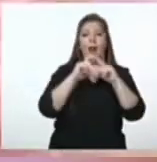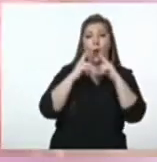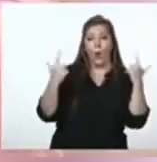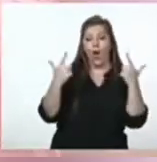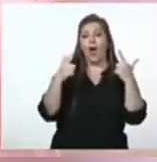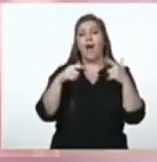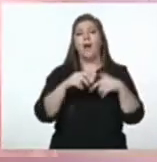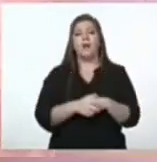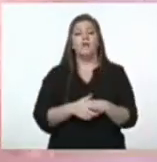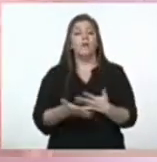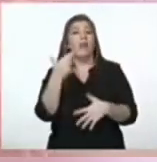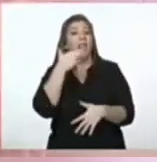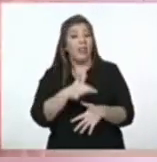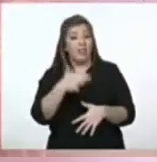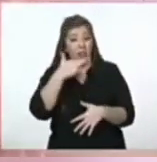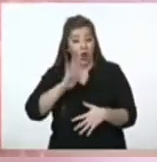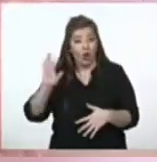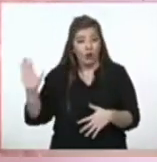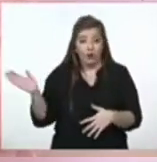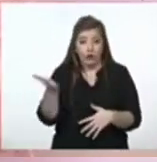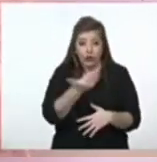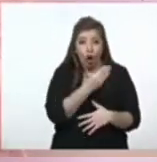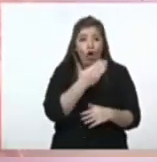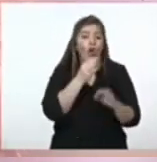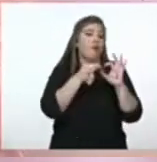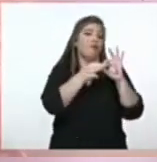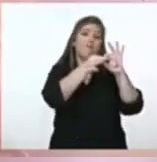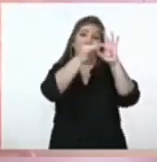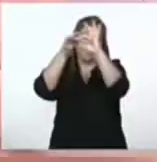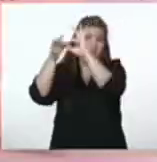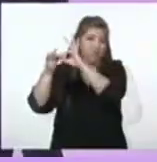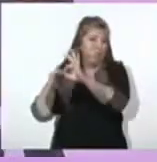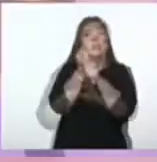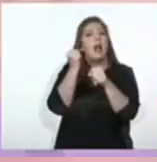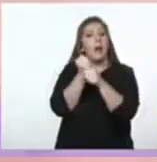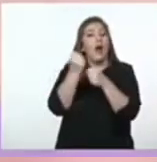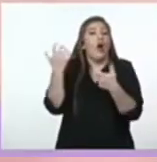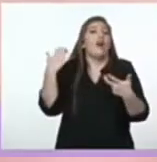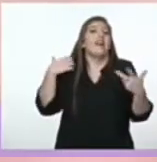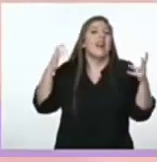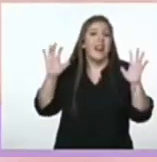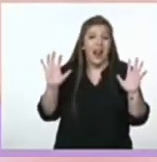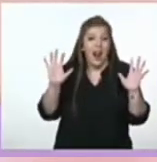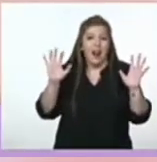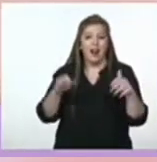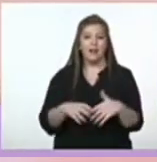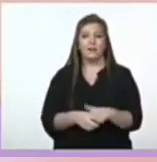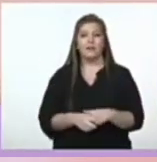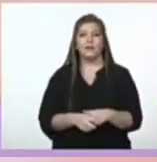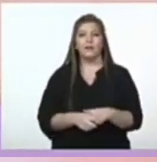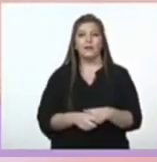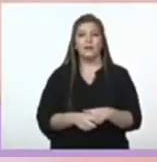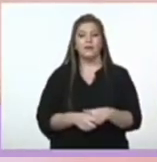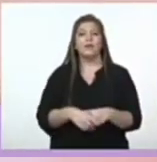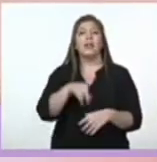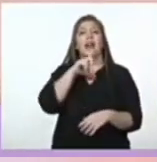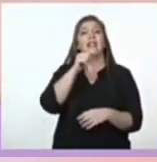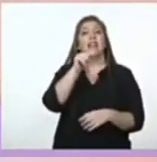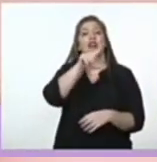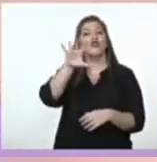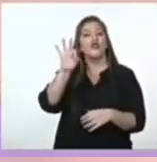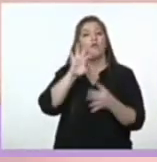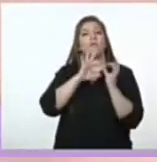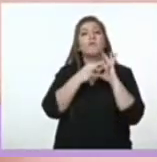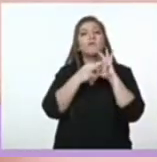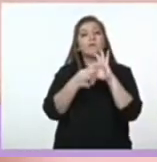Bien, comprendiendo que todo esto está íntimamente relacionado. Perfecto. ¿No? En general, Sí. el tallo encefálico va a estar